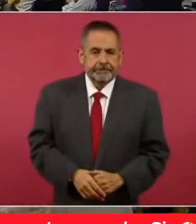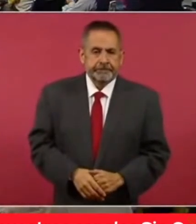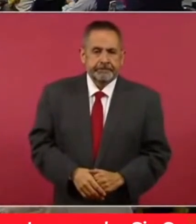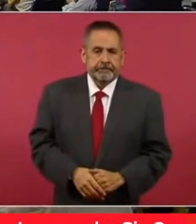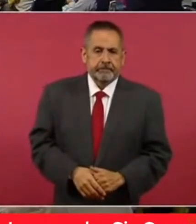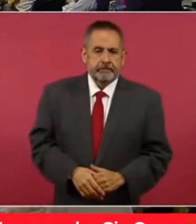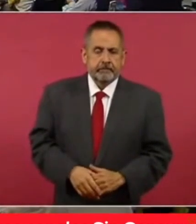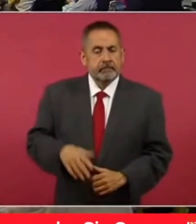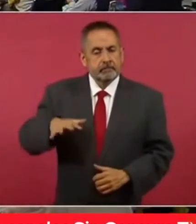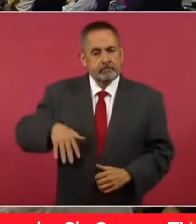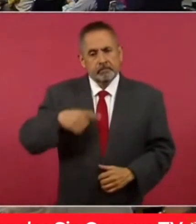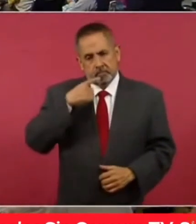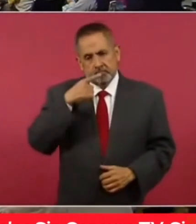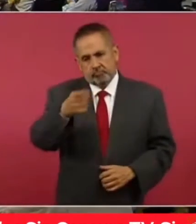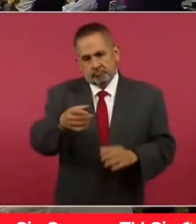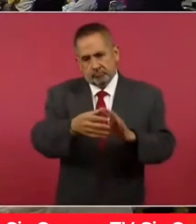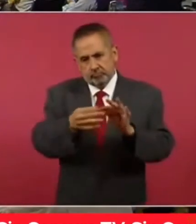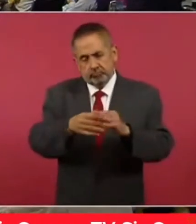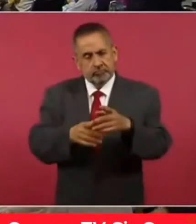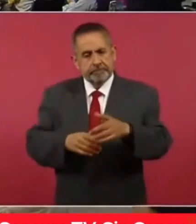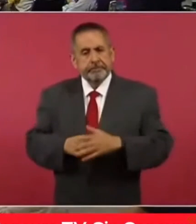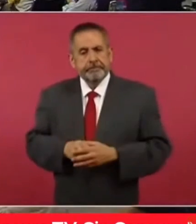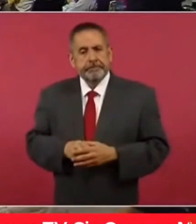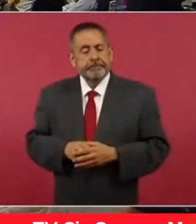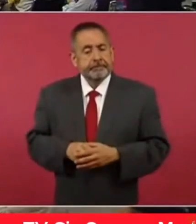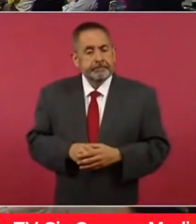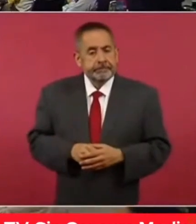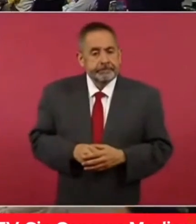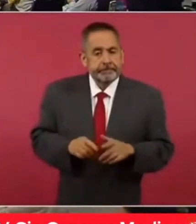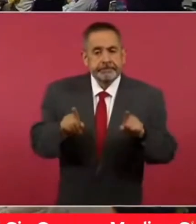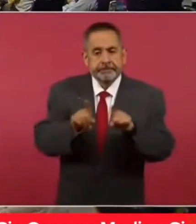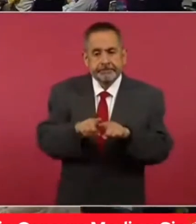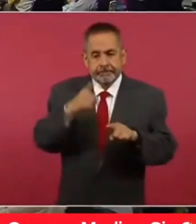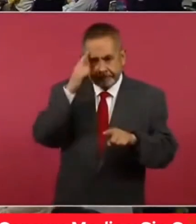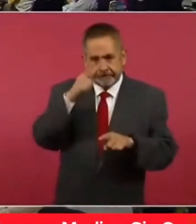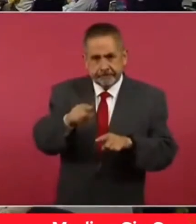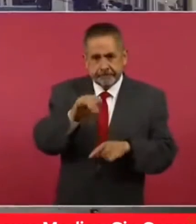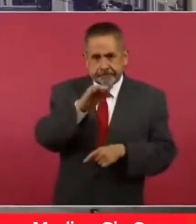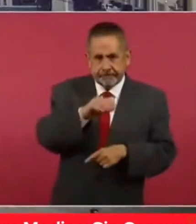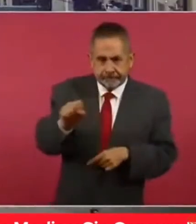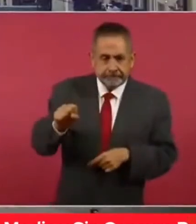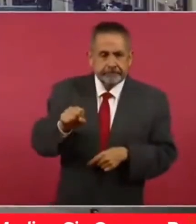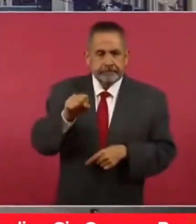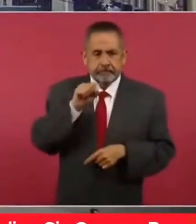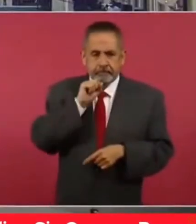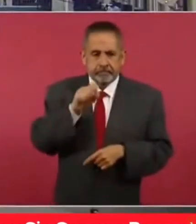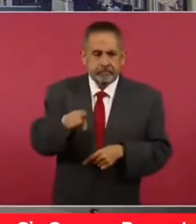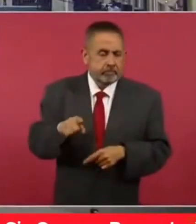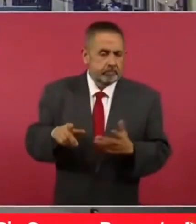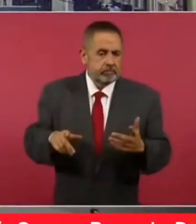que tú planteas, o sea, y aplica para el Seguro Social, sí, ahí